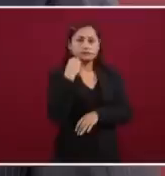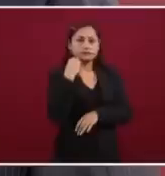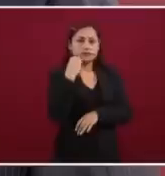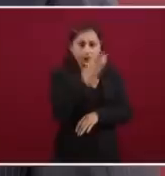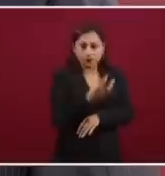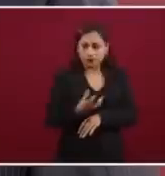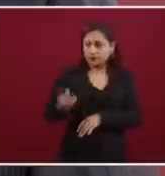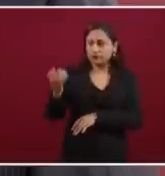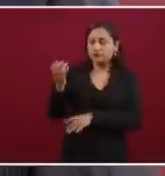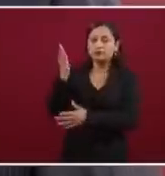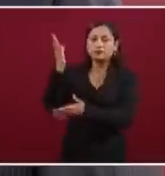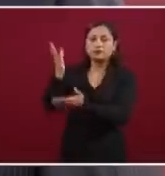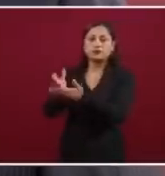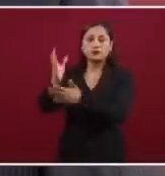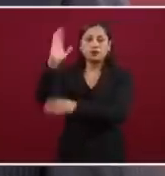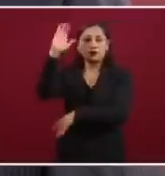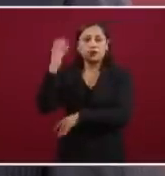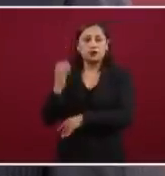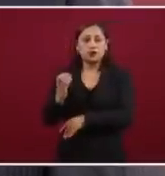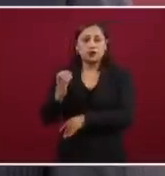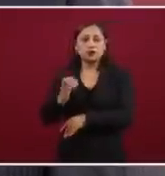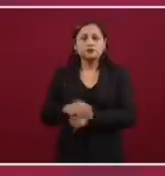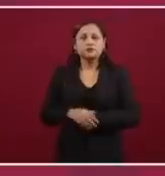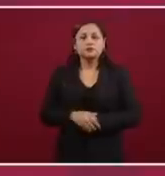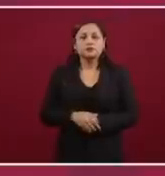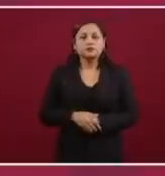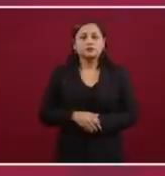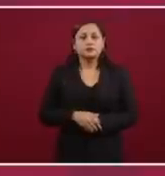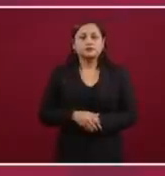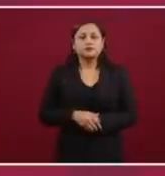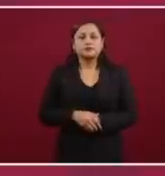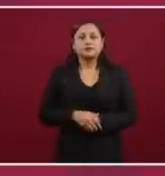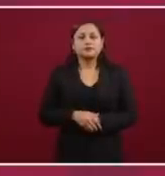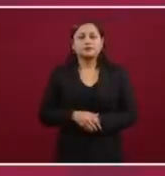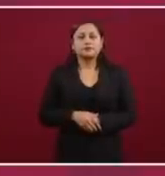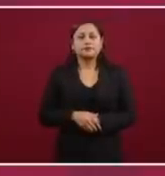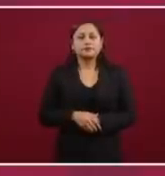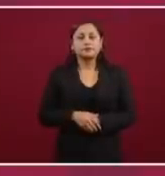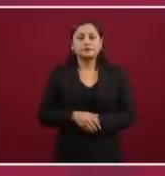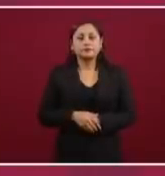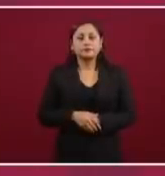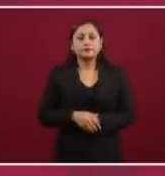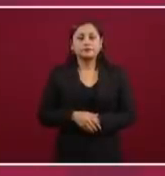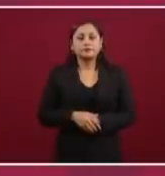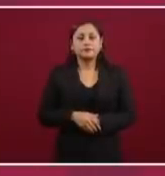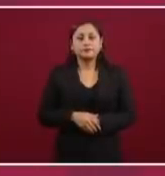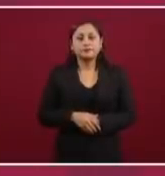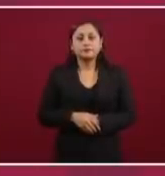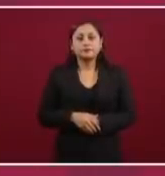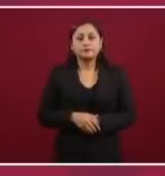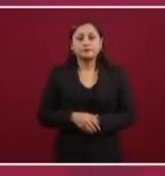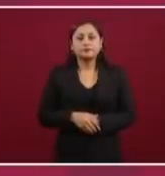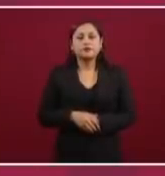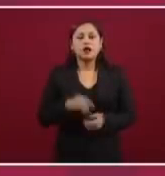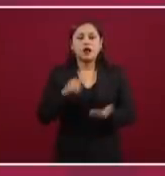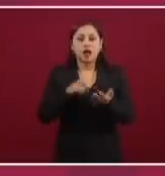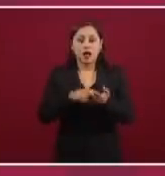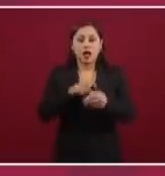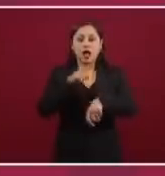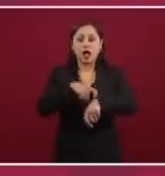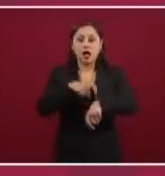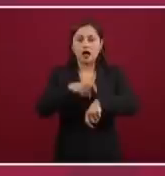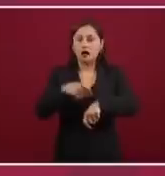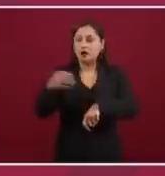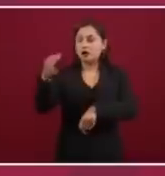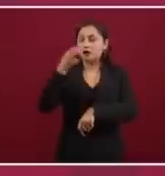Eh, cuando se me informa